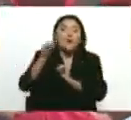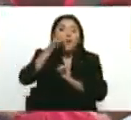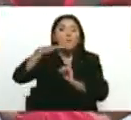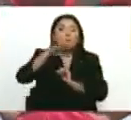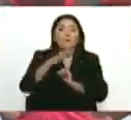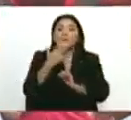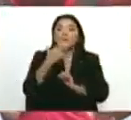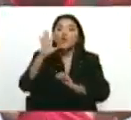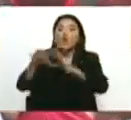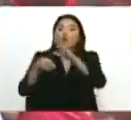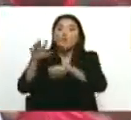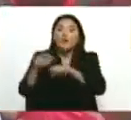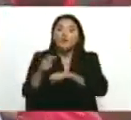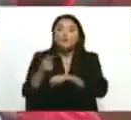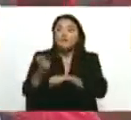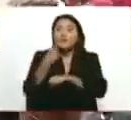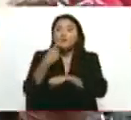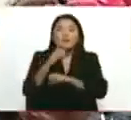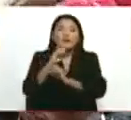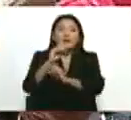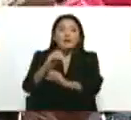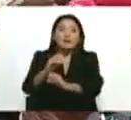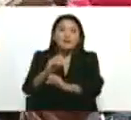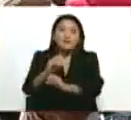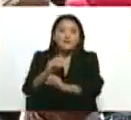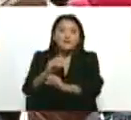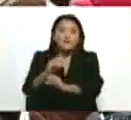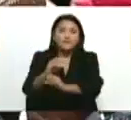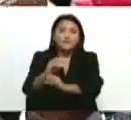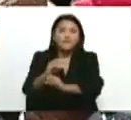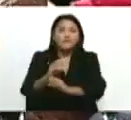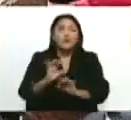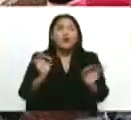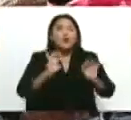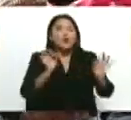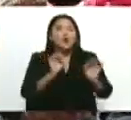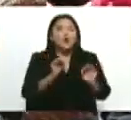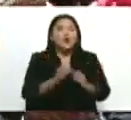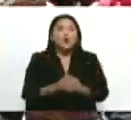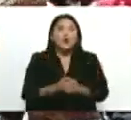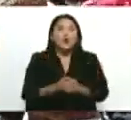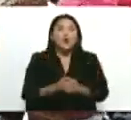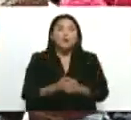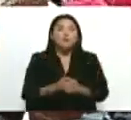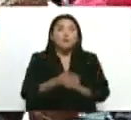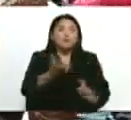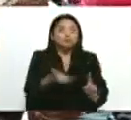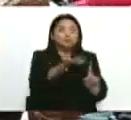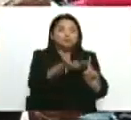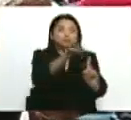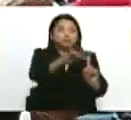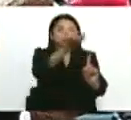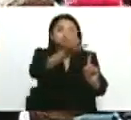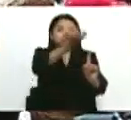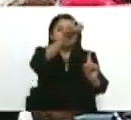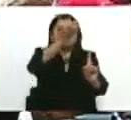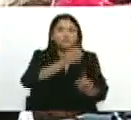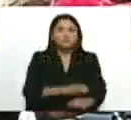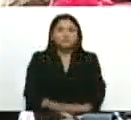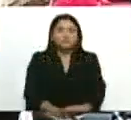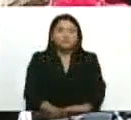algún lugar. Ellos venían de la violencia, de quemar seres humanos vivos. Y